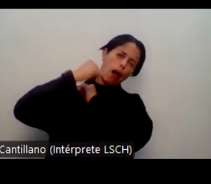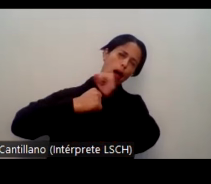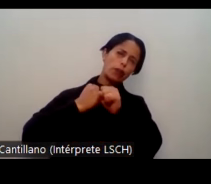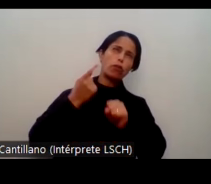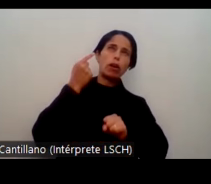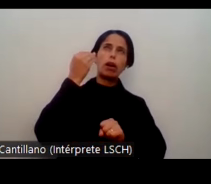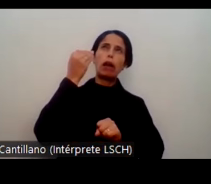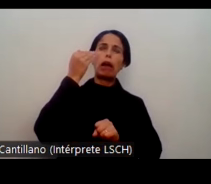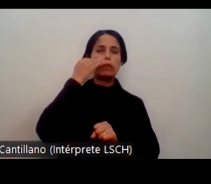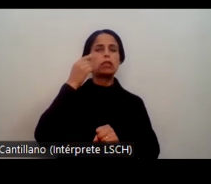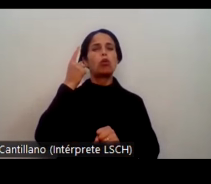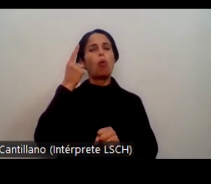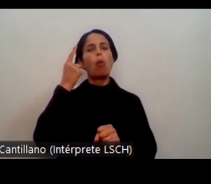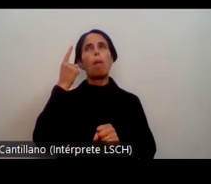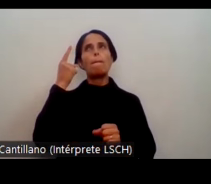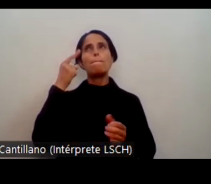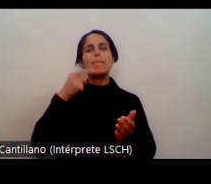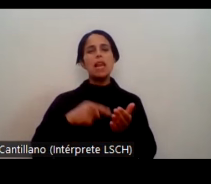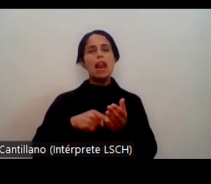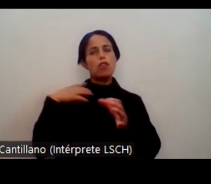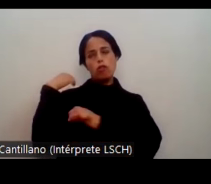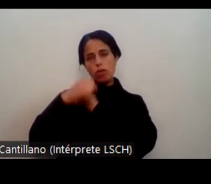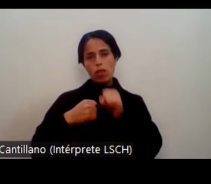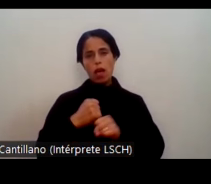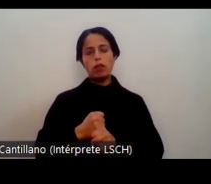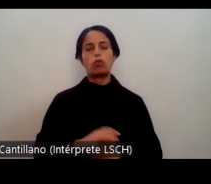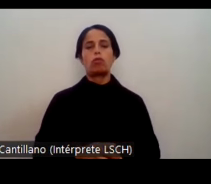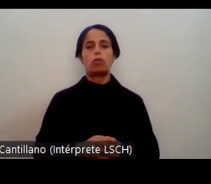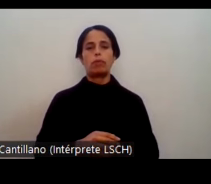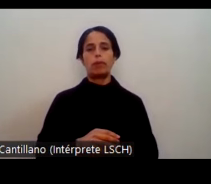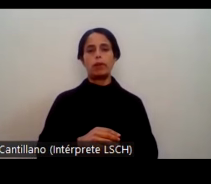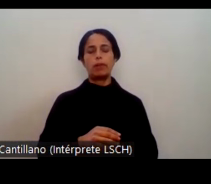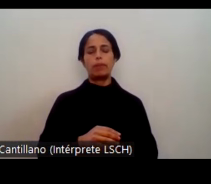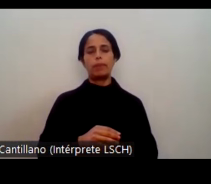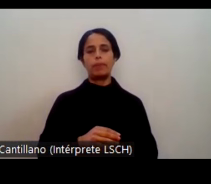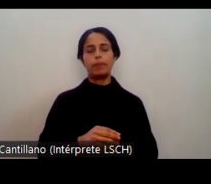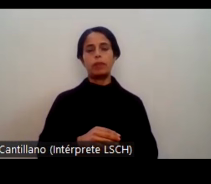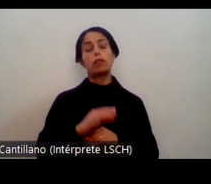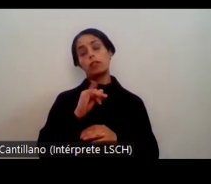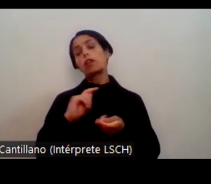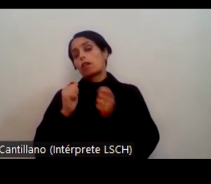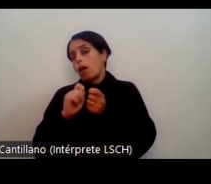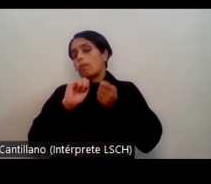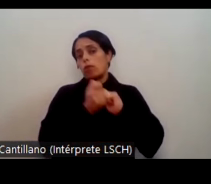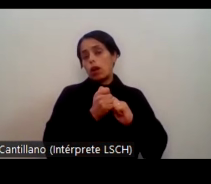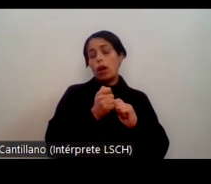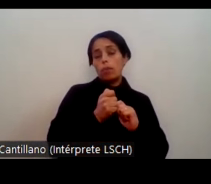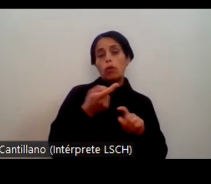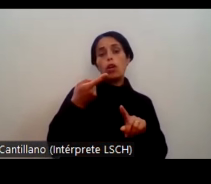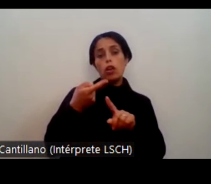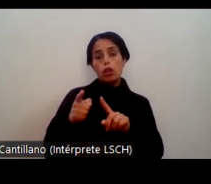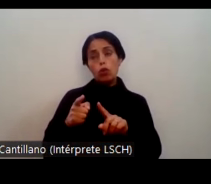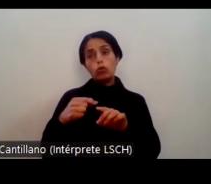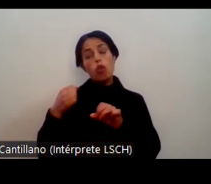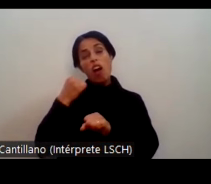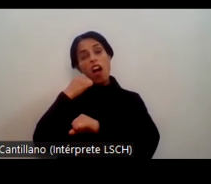menos, con obviamente que con diferentes cambios, hubo momentos en que fueron más decorados en otras